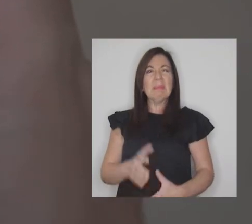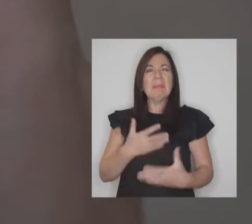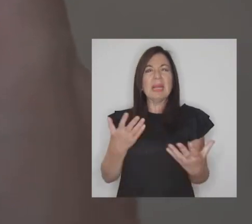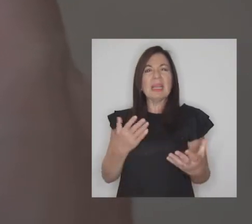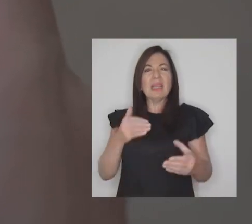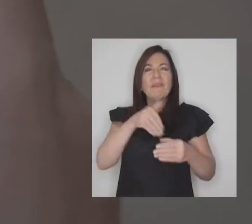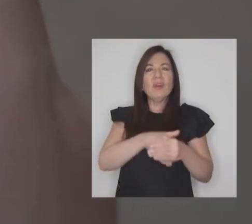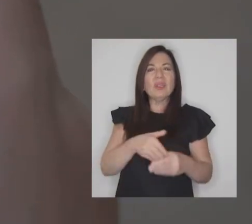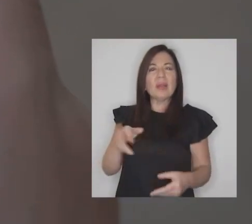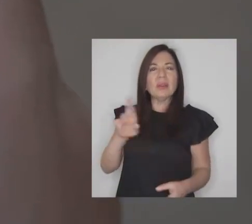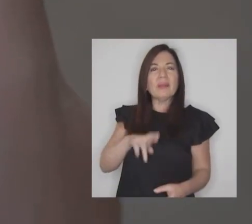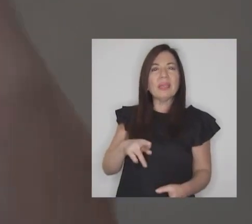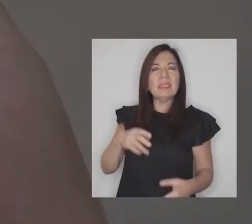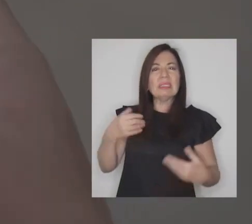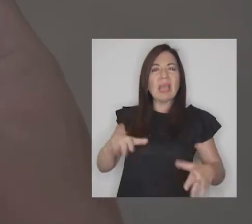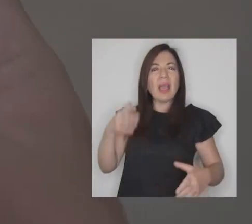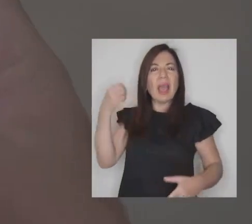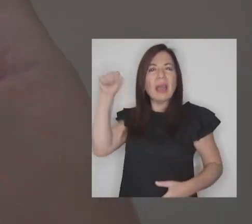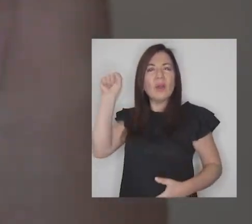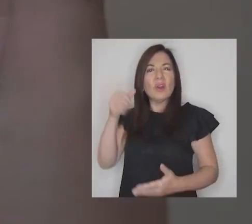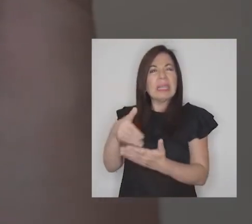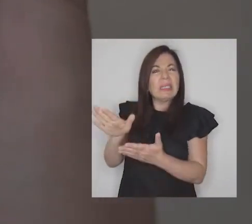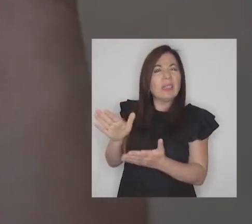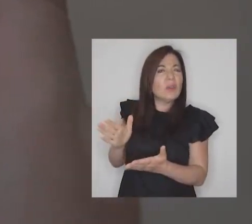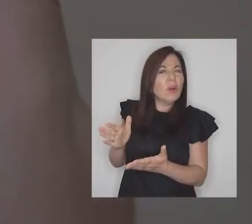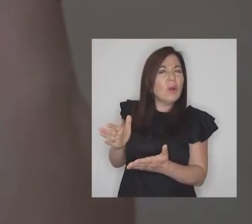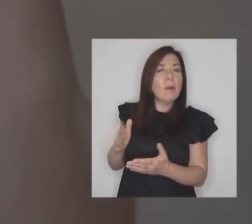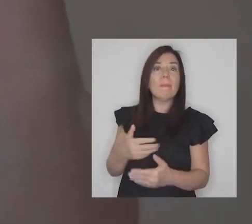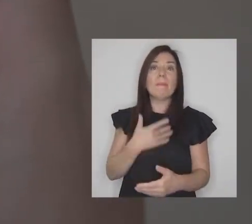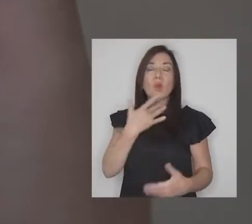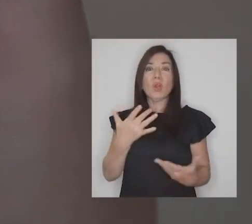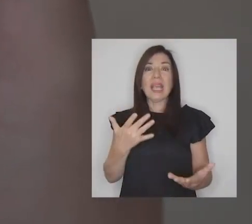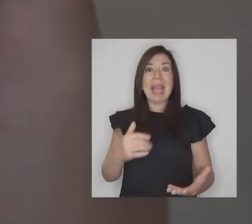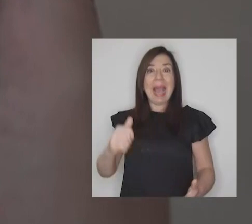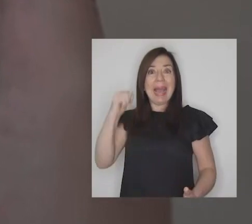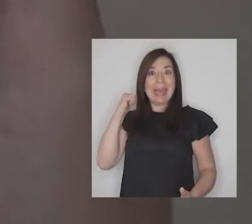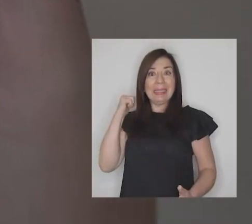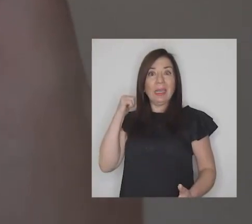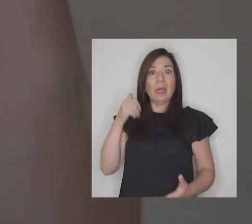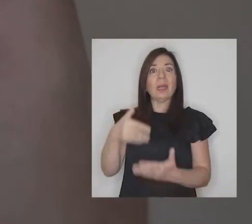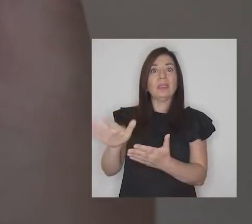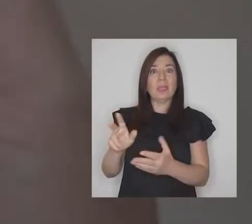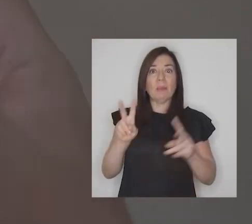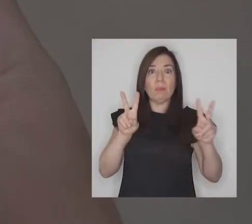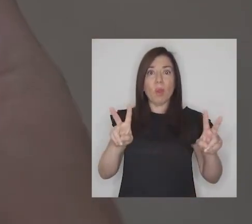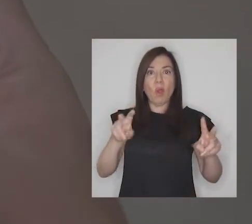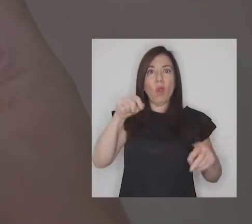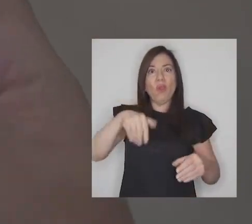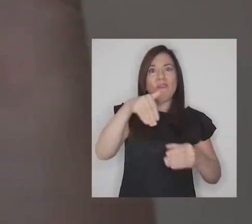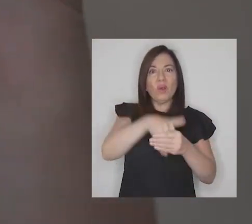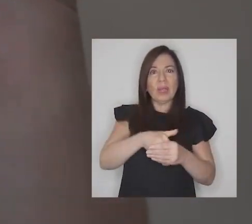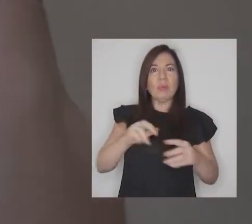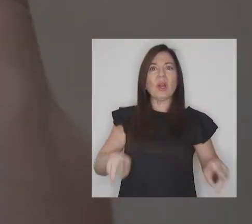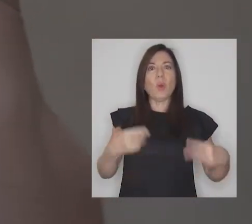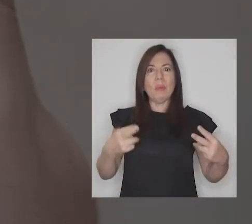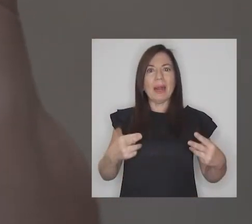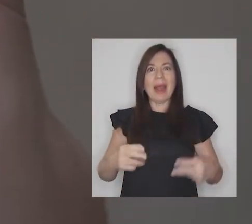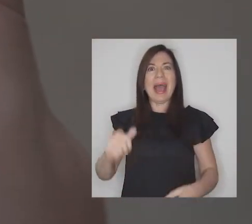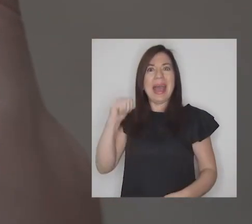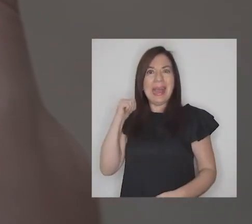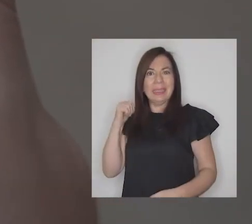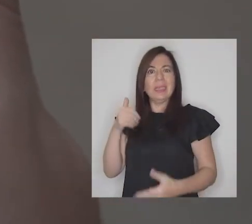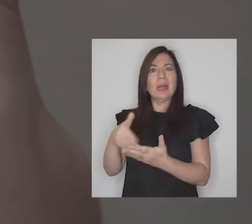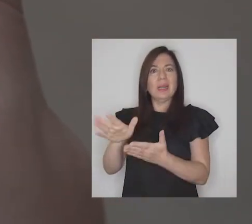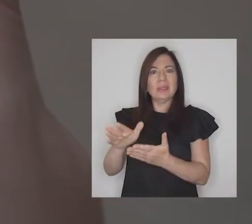para qué vamos a votar de nuevo si ganó el rechazo porque ayer rechazamos por la paz y hoy votamos por recuperarla ayer